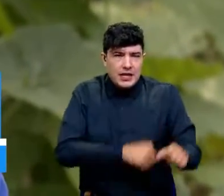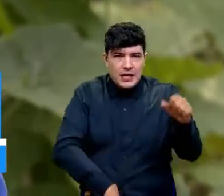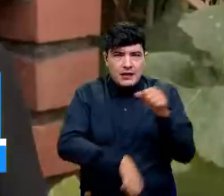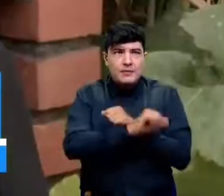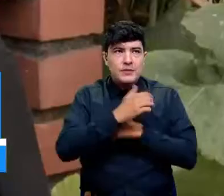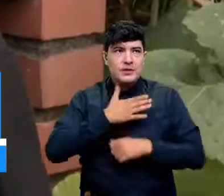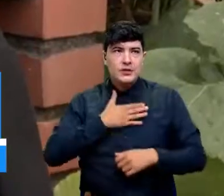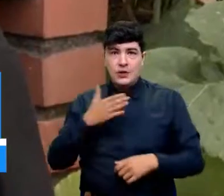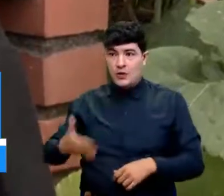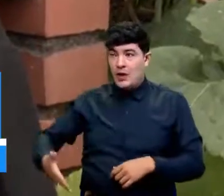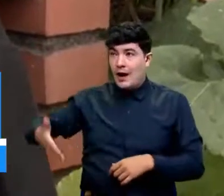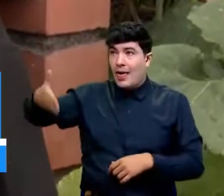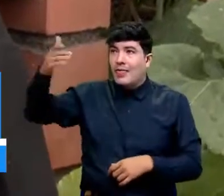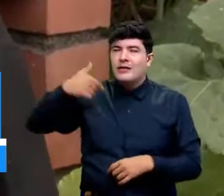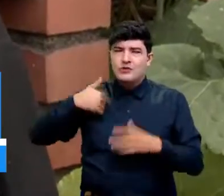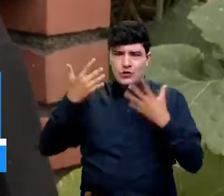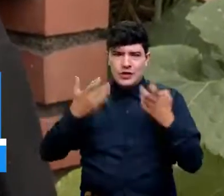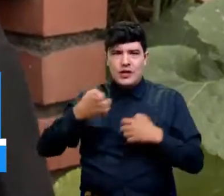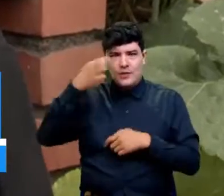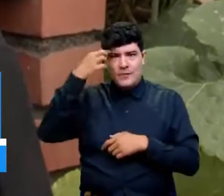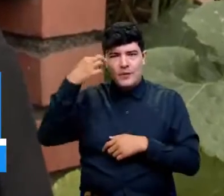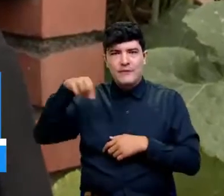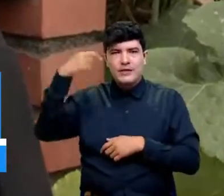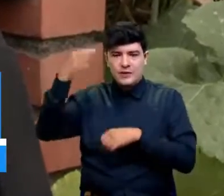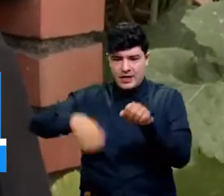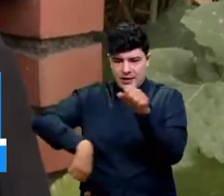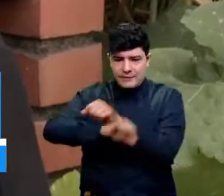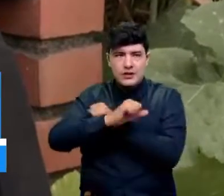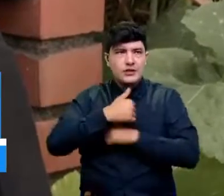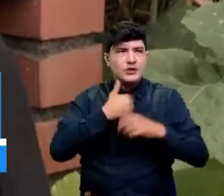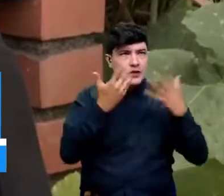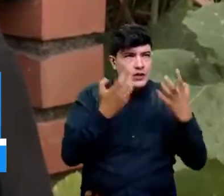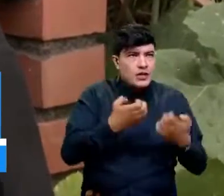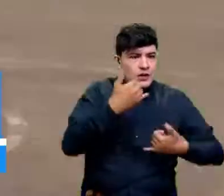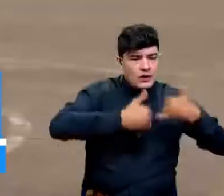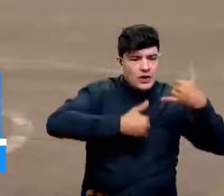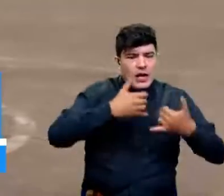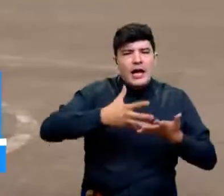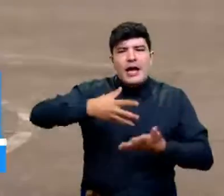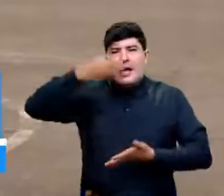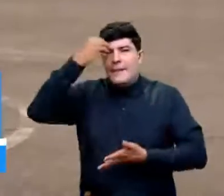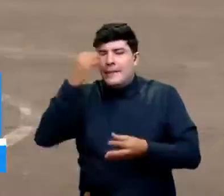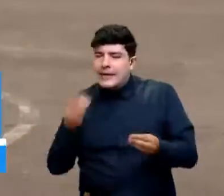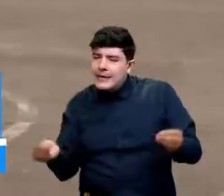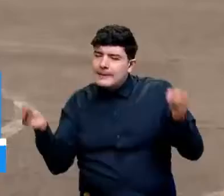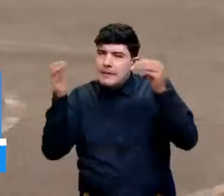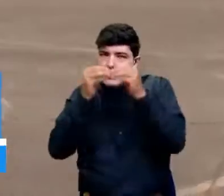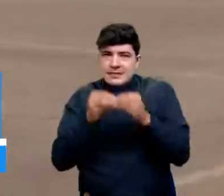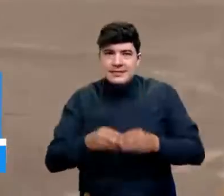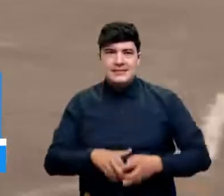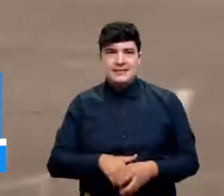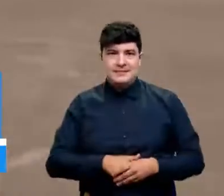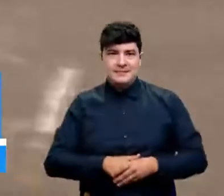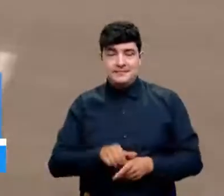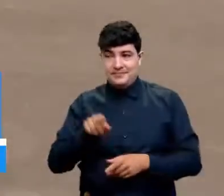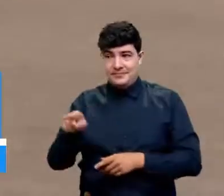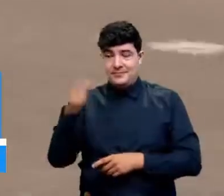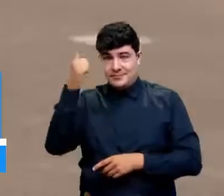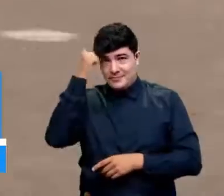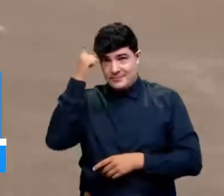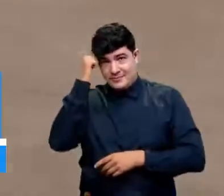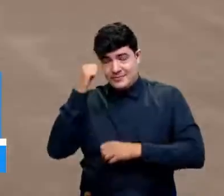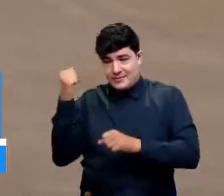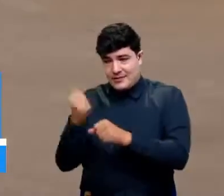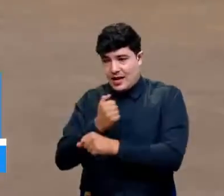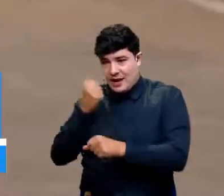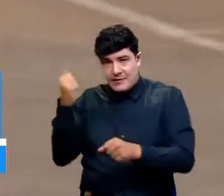futbolista profesional para jugar y aprender más. Labor que se hace sin ánimo de lucro, contando